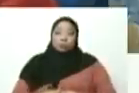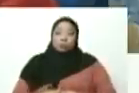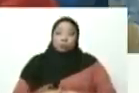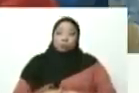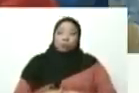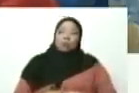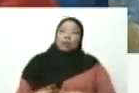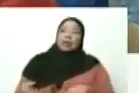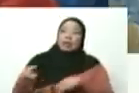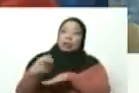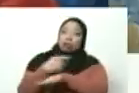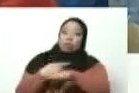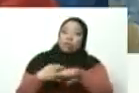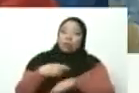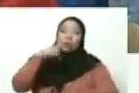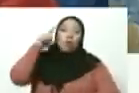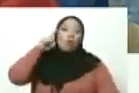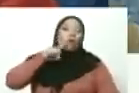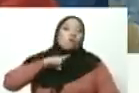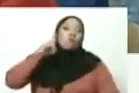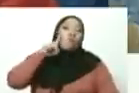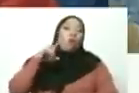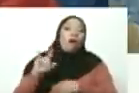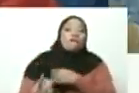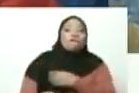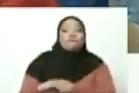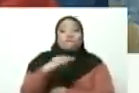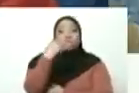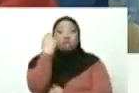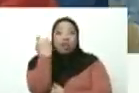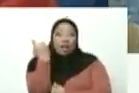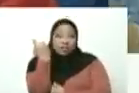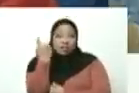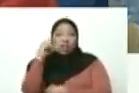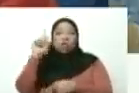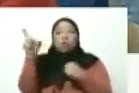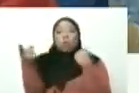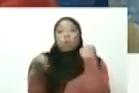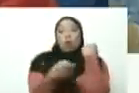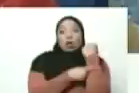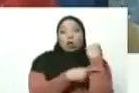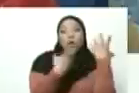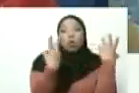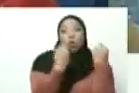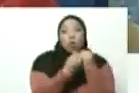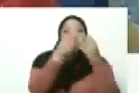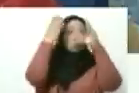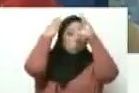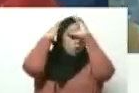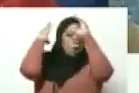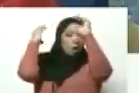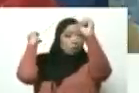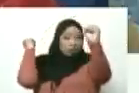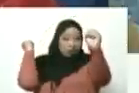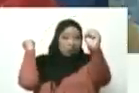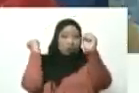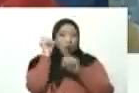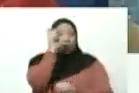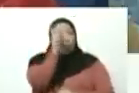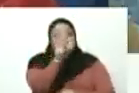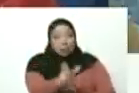fantasma del innombrable a través de su embajador fantasma calderón berti hizo gestiones